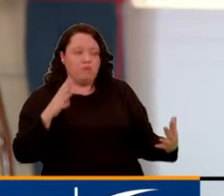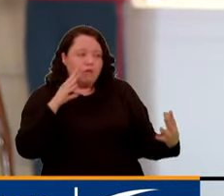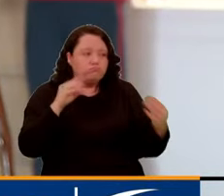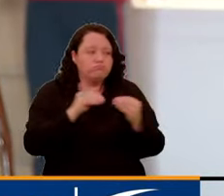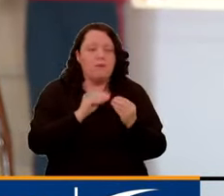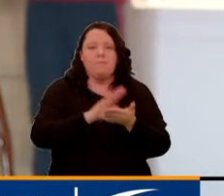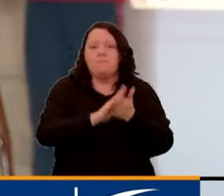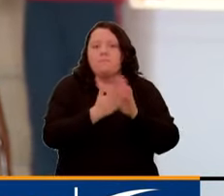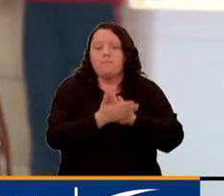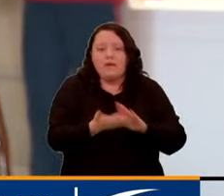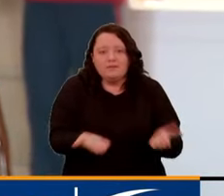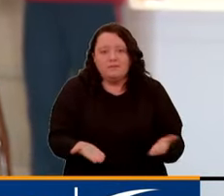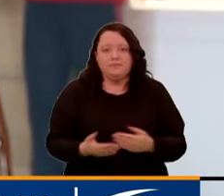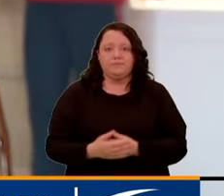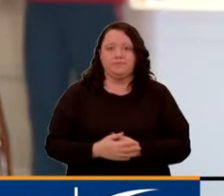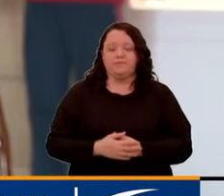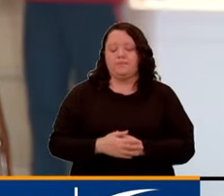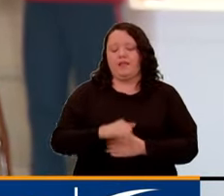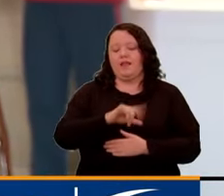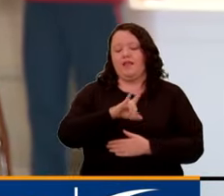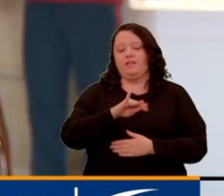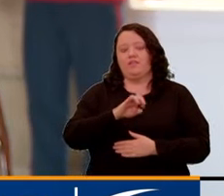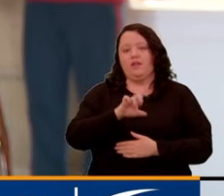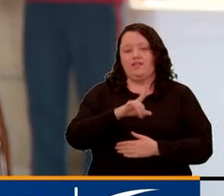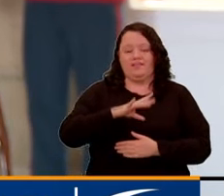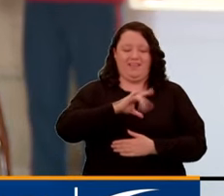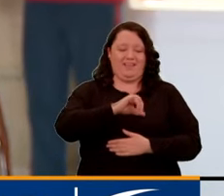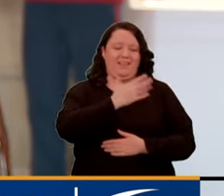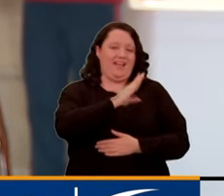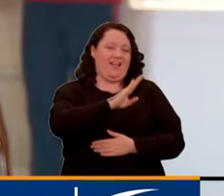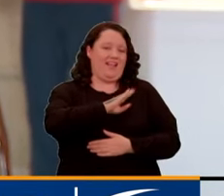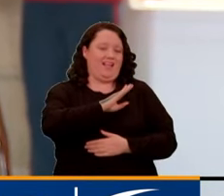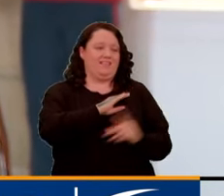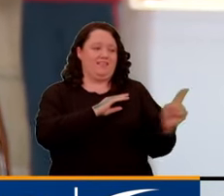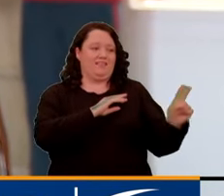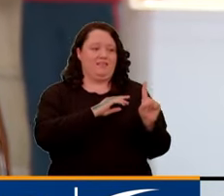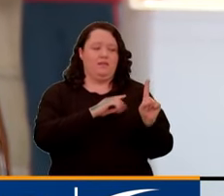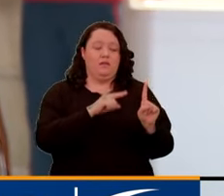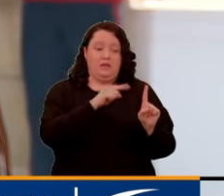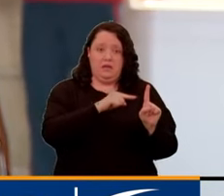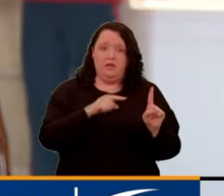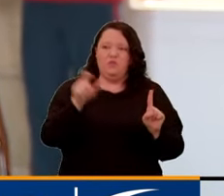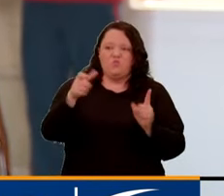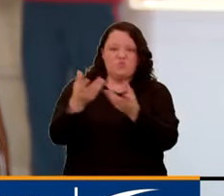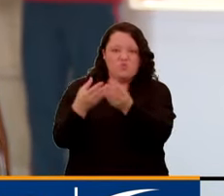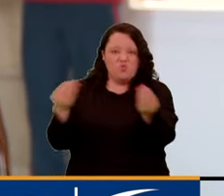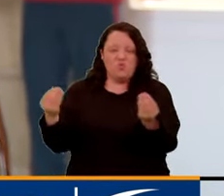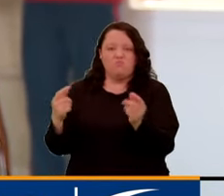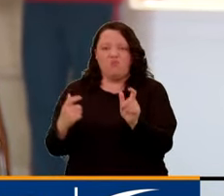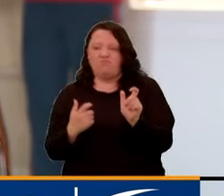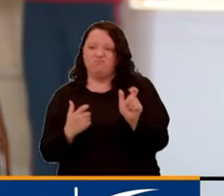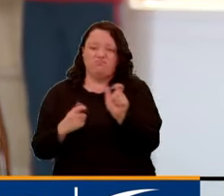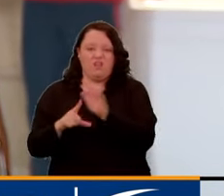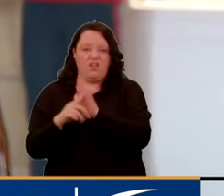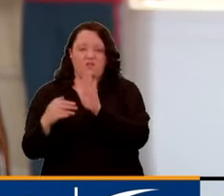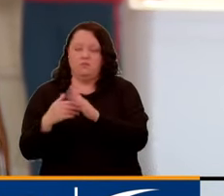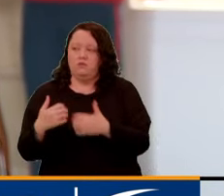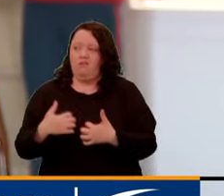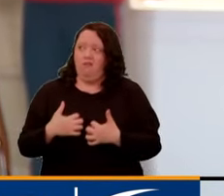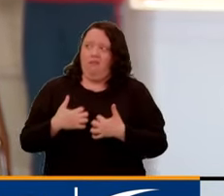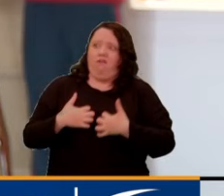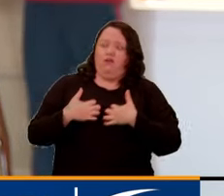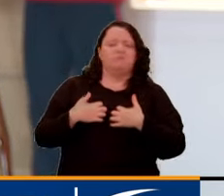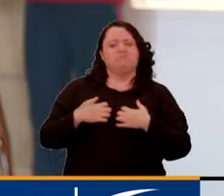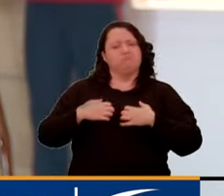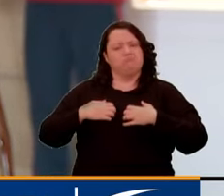naturaleza Alejandro Eder el alcalde de la ciudad de c dijo que no se va a dejar amedrentar de los gros armados ilegales dice que